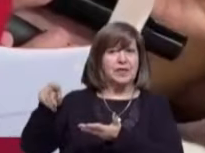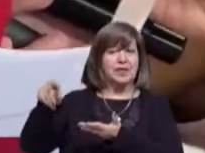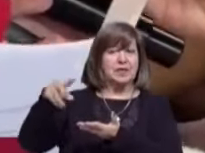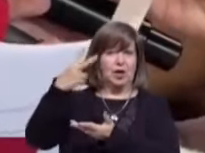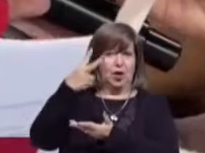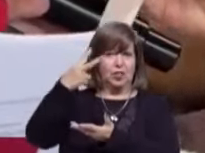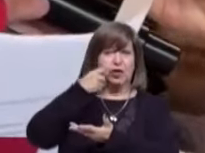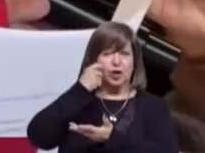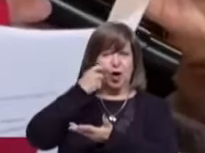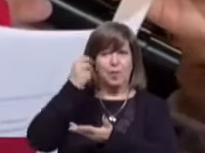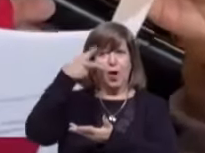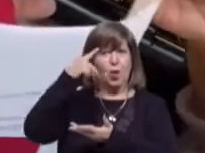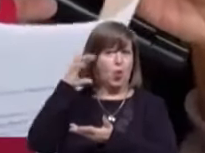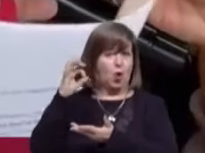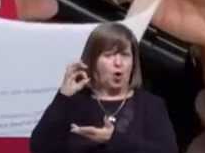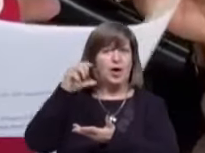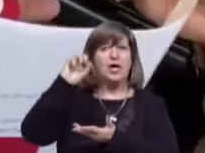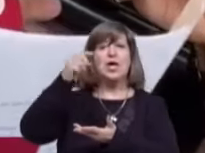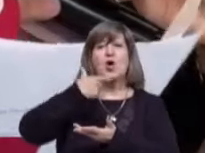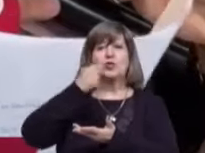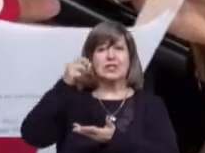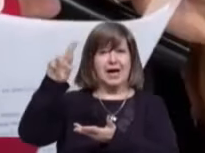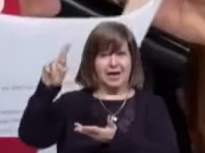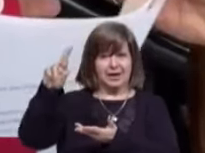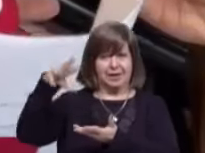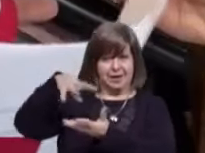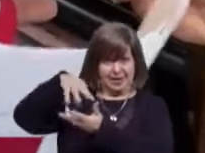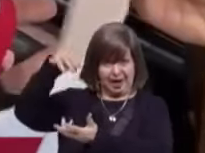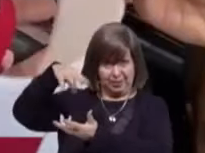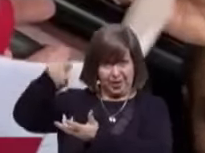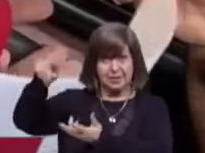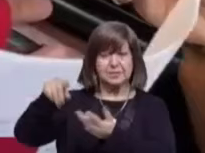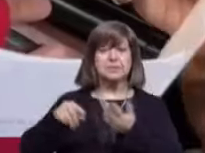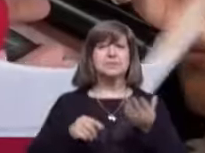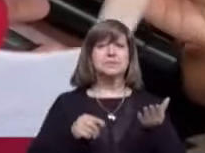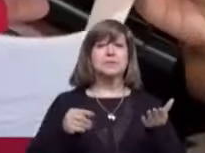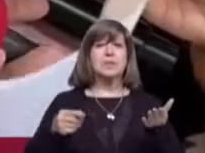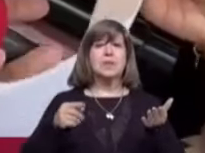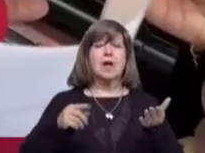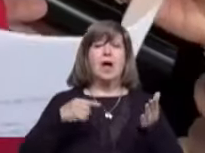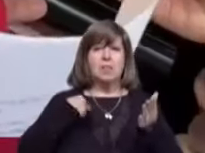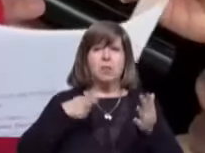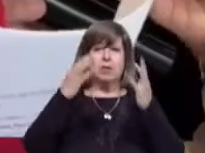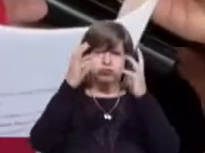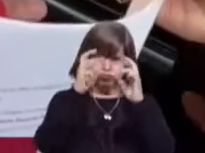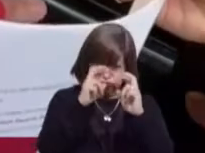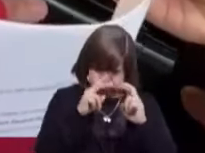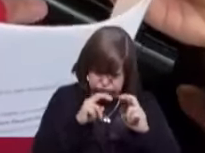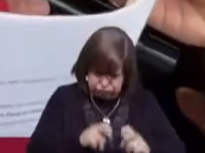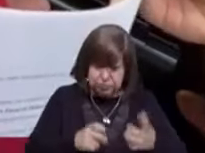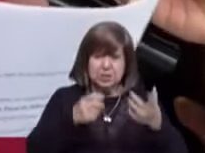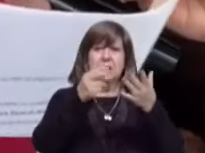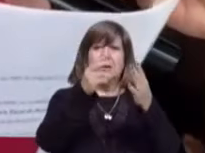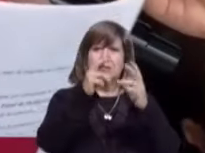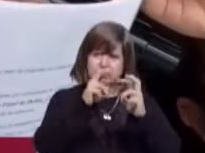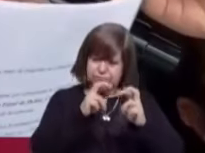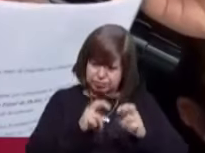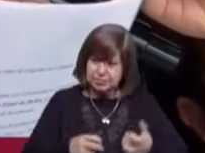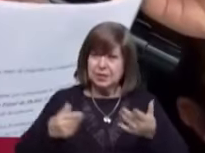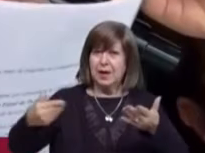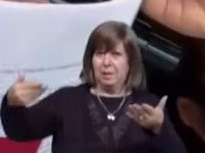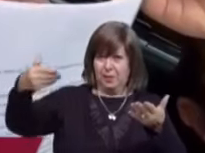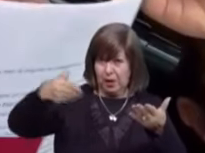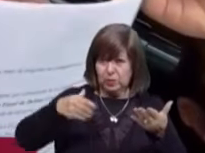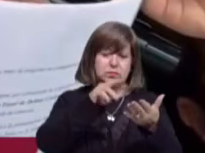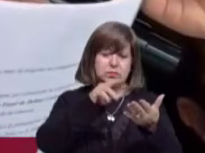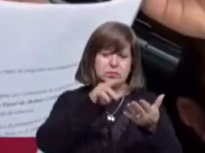imputados Hugo ardu y Oscar Alí yegu ahora bien tras haber analizado en detalle cada uno de los extremos expuestos en la consulta por la